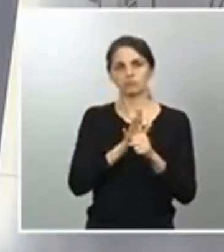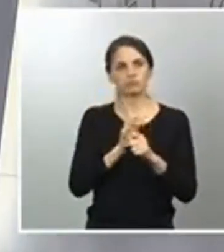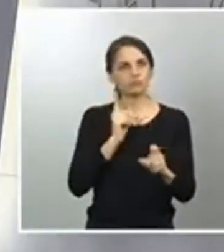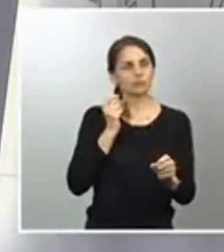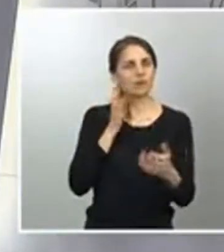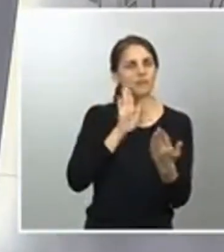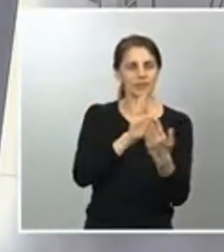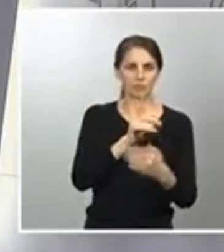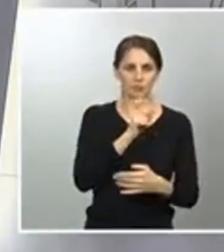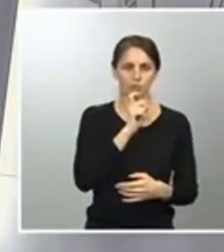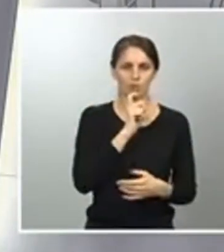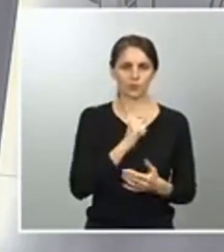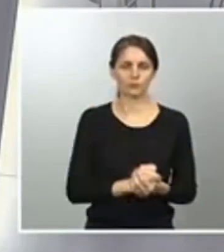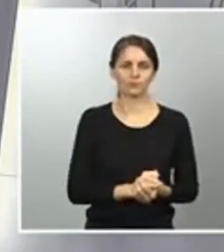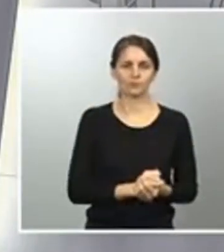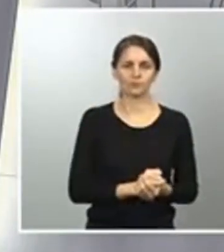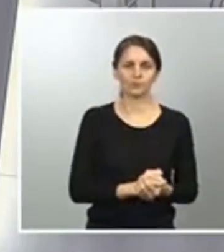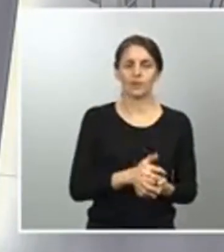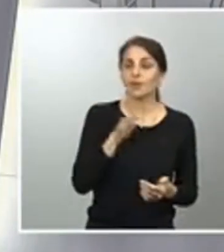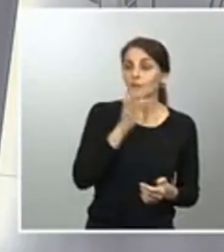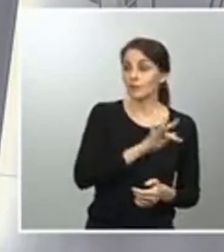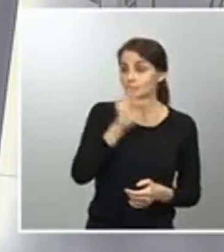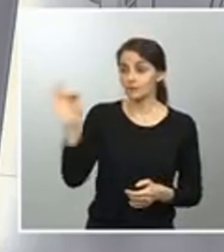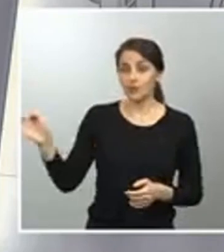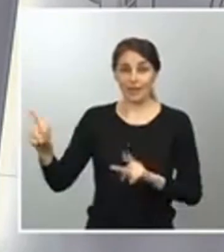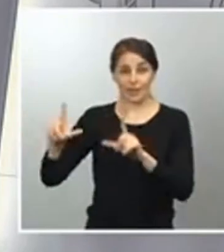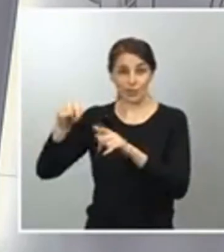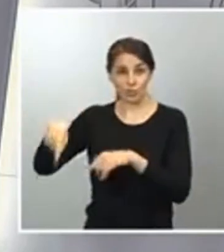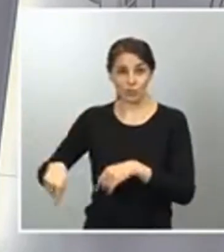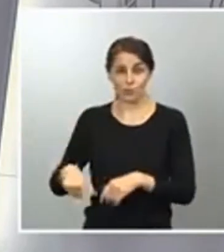Turno para Canal Sur. Adelante, Canal Sur.